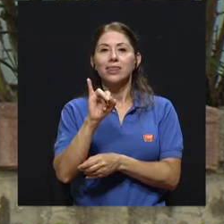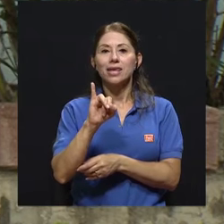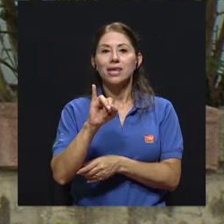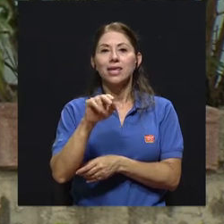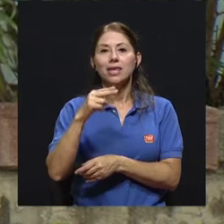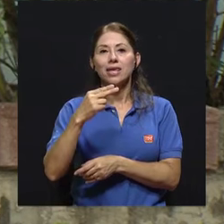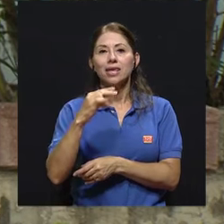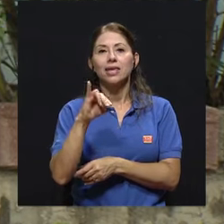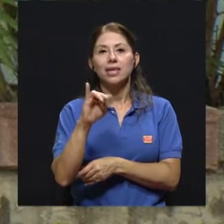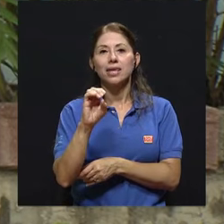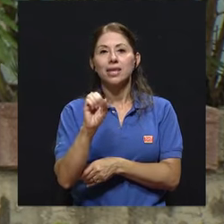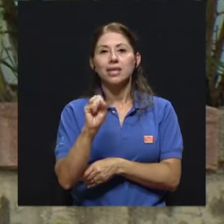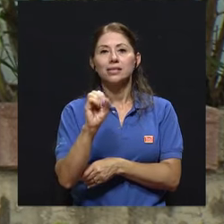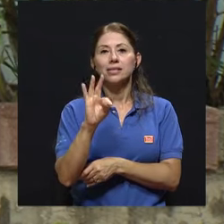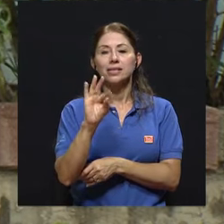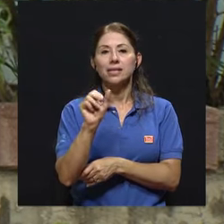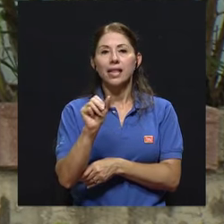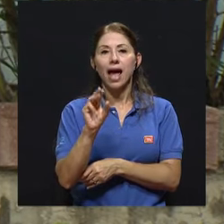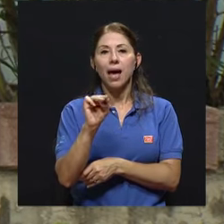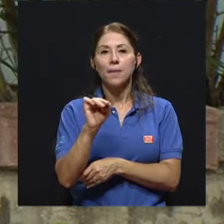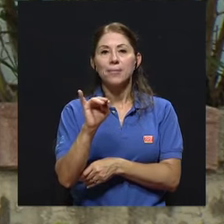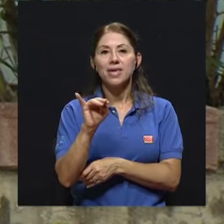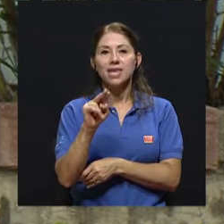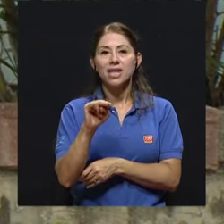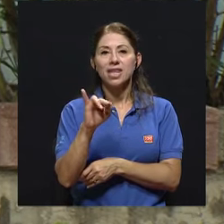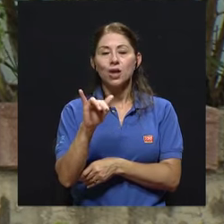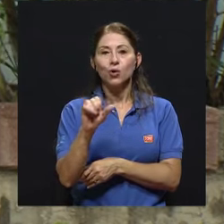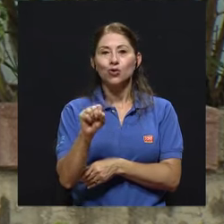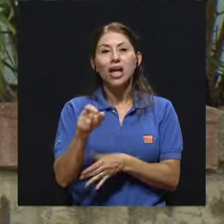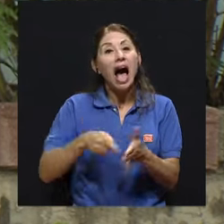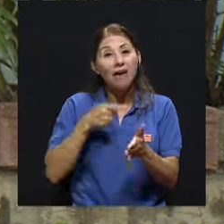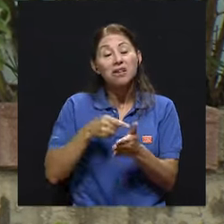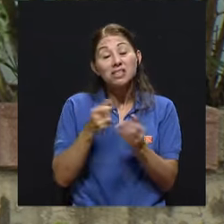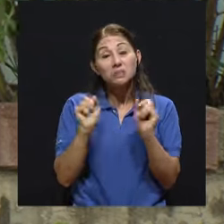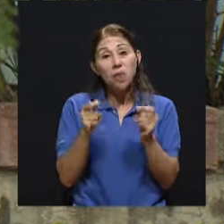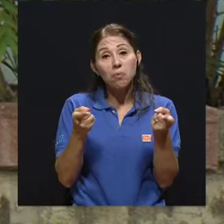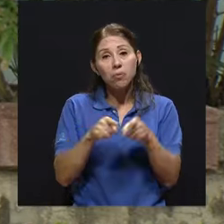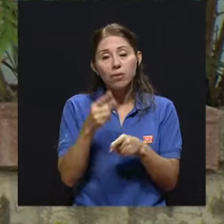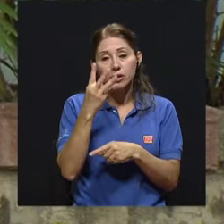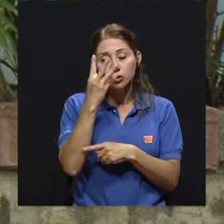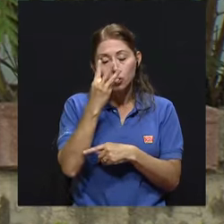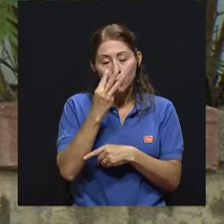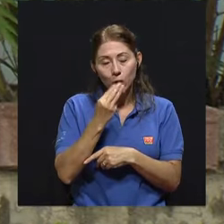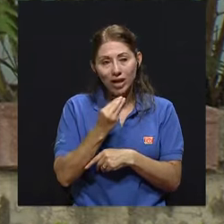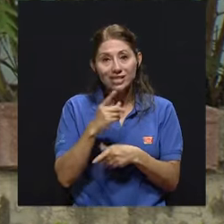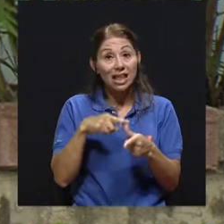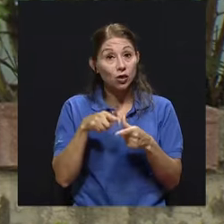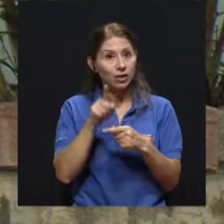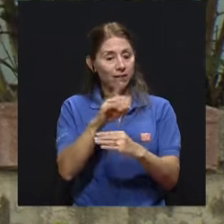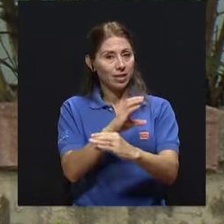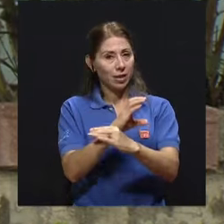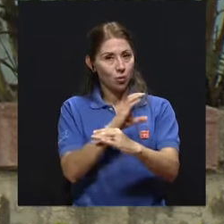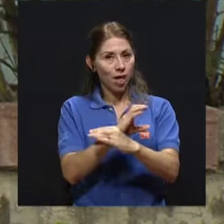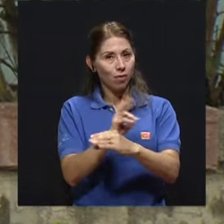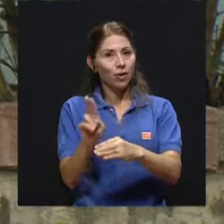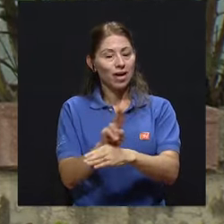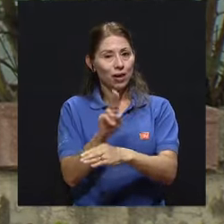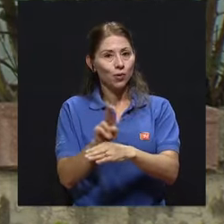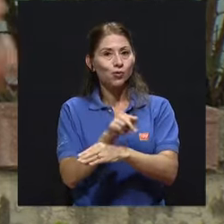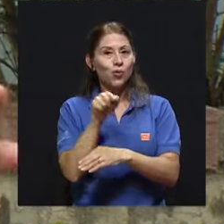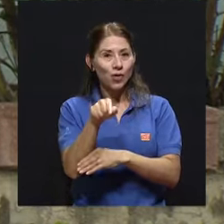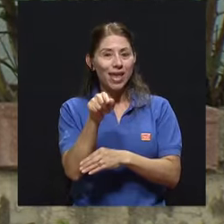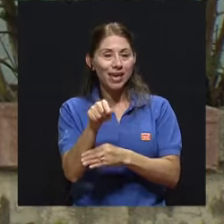poco de somnolencia y cosas. Y muchos medicamentos que toman los adultos provocan también eso. Entonces hay que tener cuidado en el uso